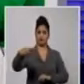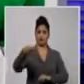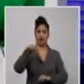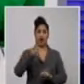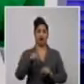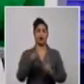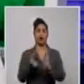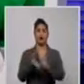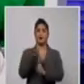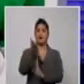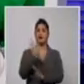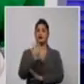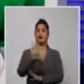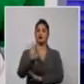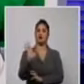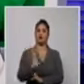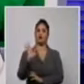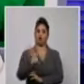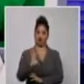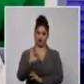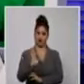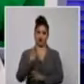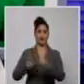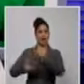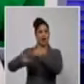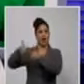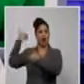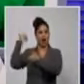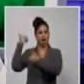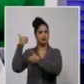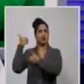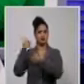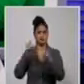el comportamiento que habíamos tenido hasta este momento.